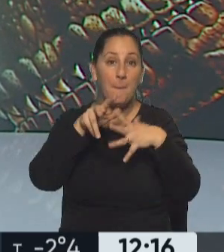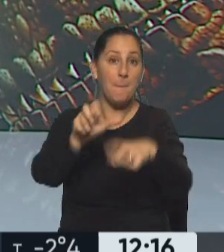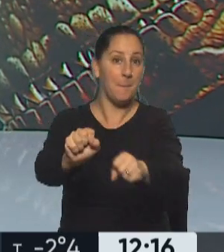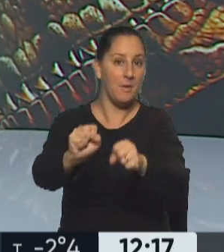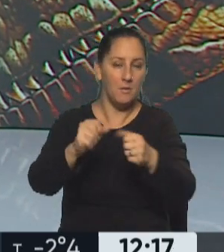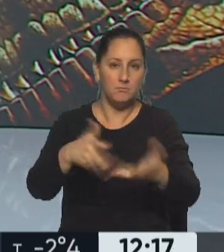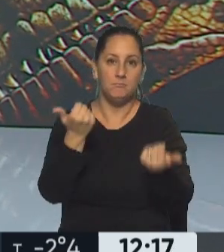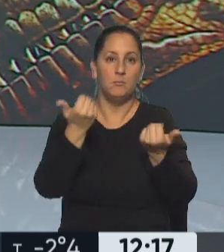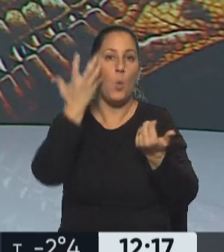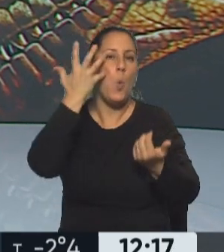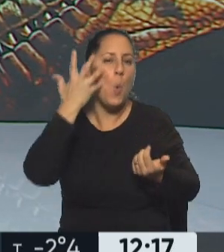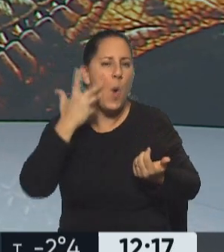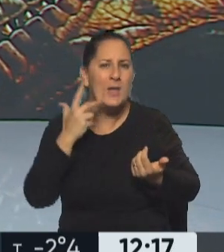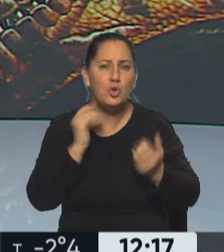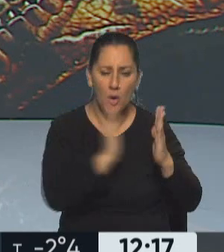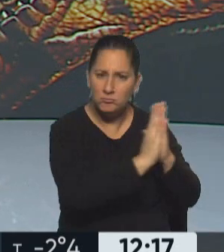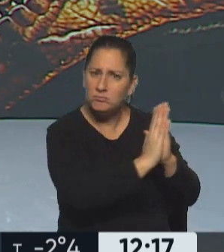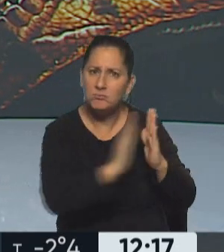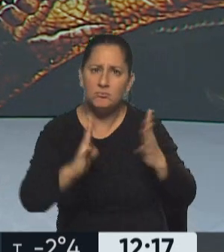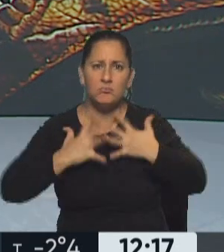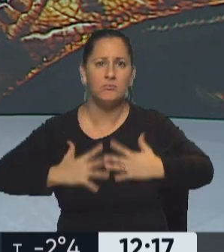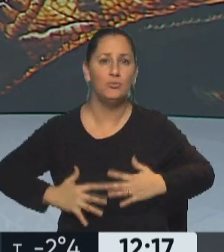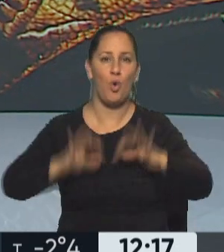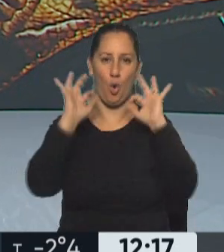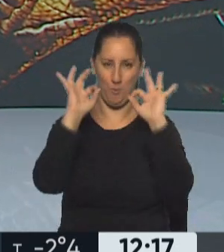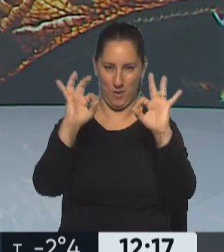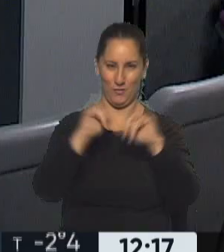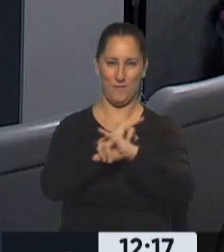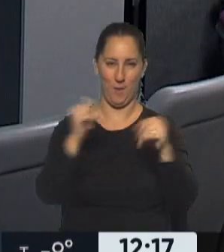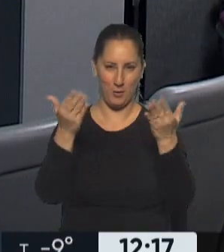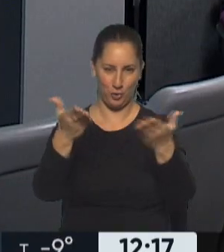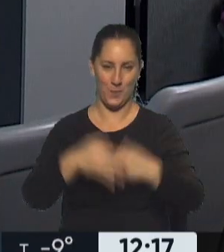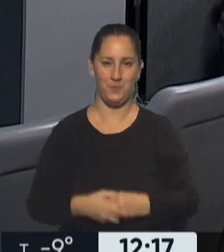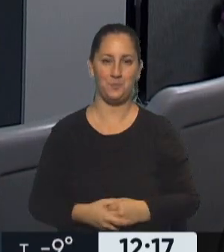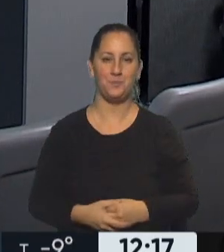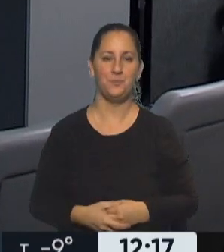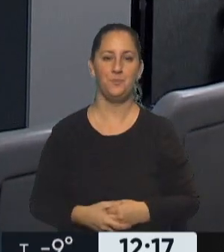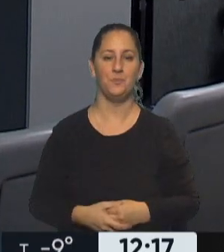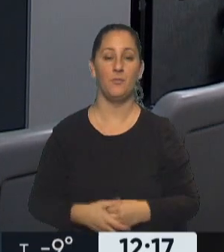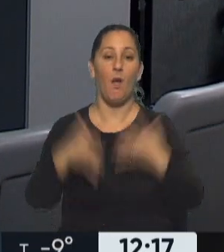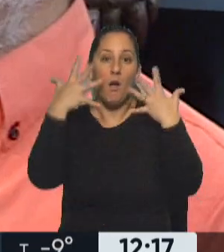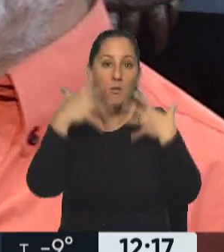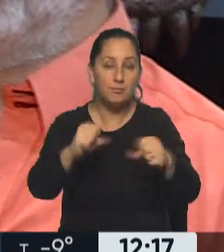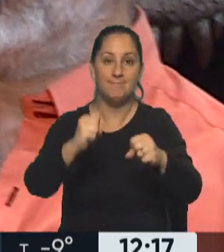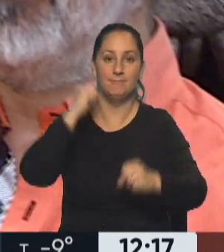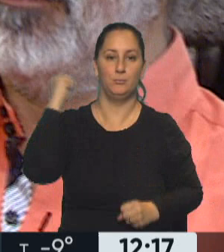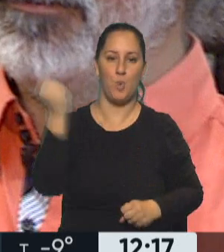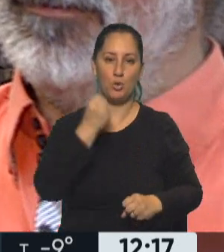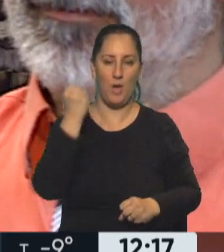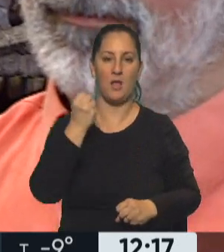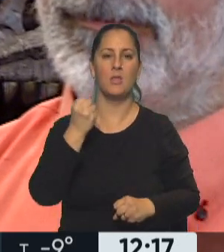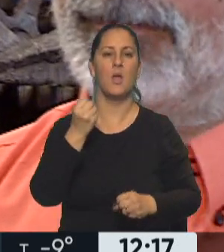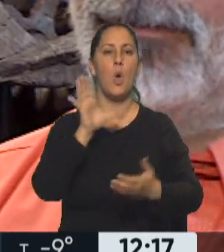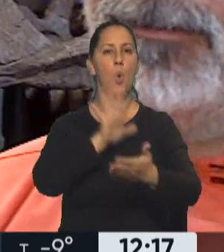con un esqueleto completo y aquí está la nota es un hallazgo bastante importante porque tenemos un